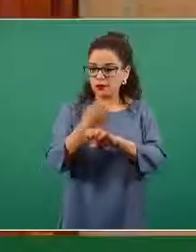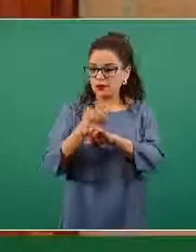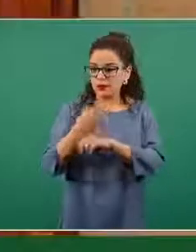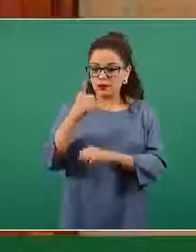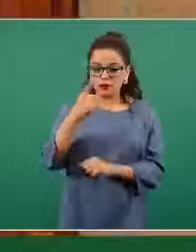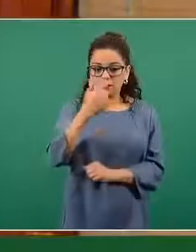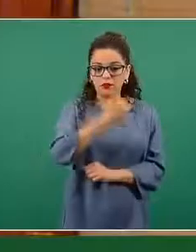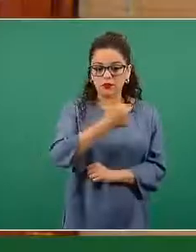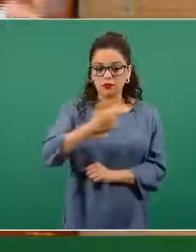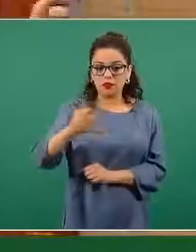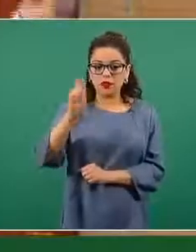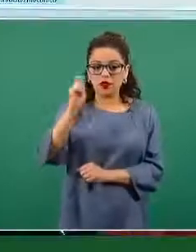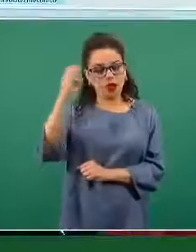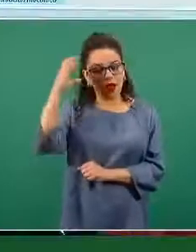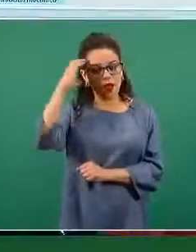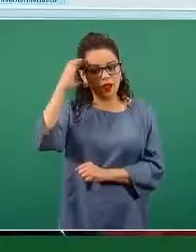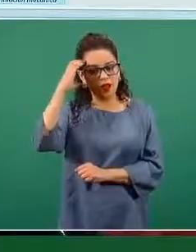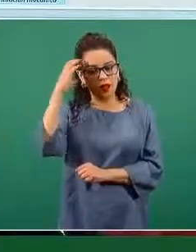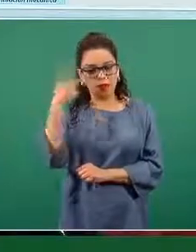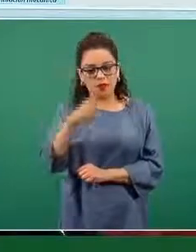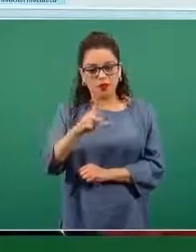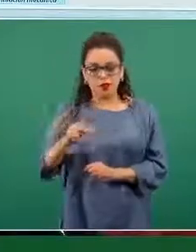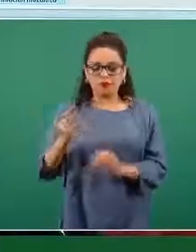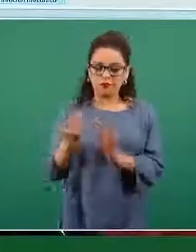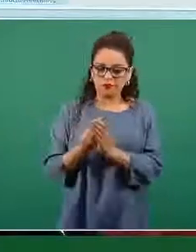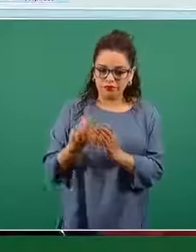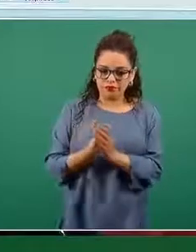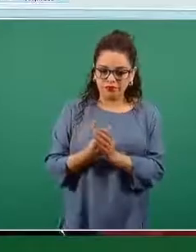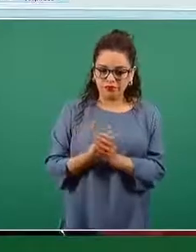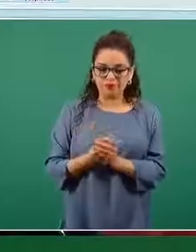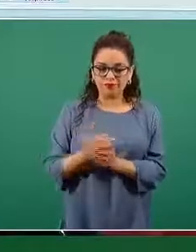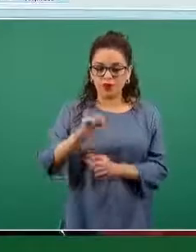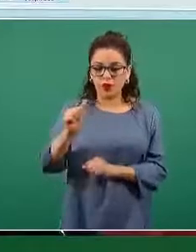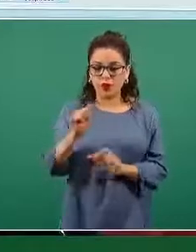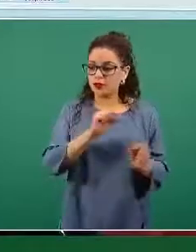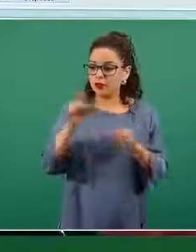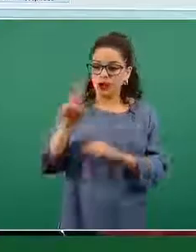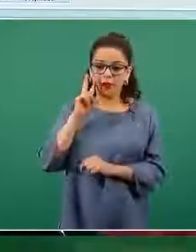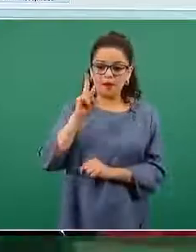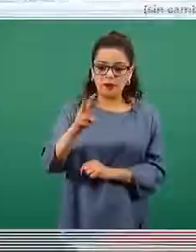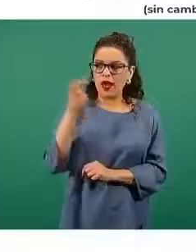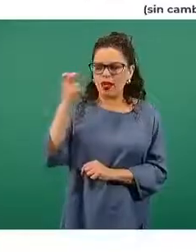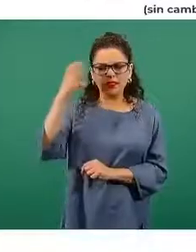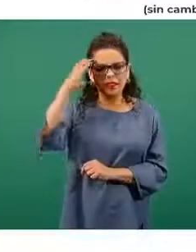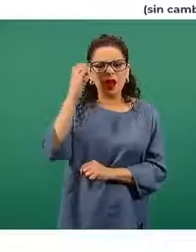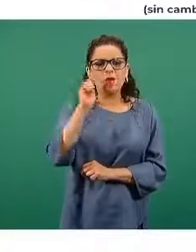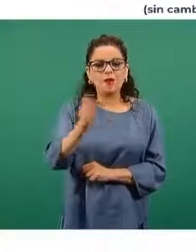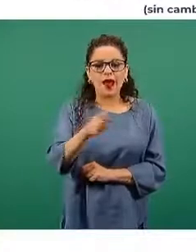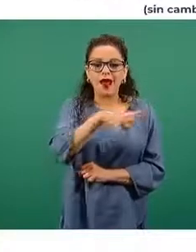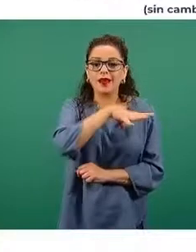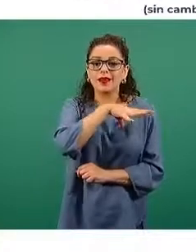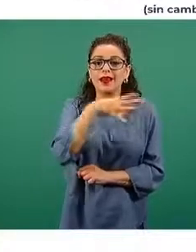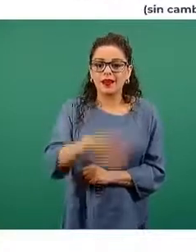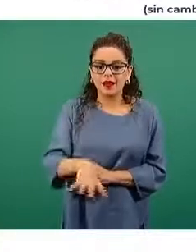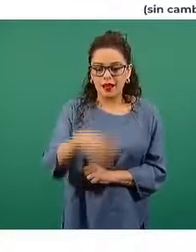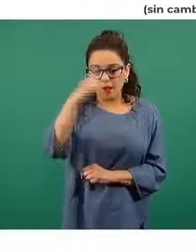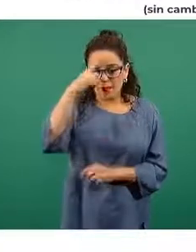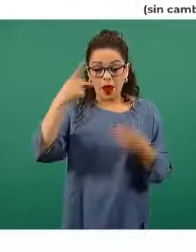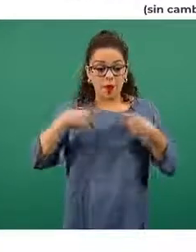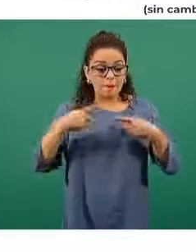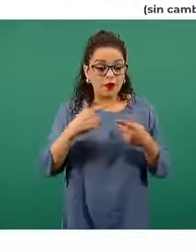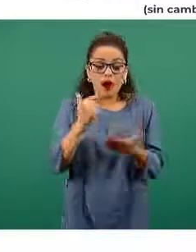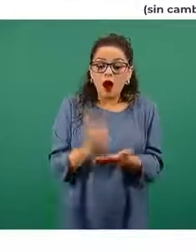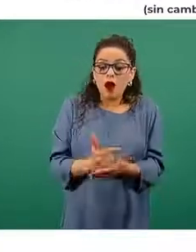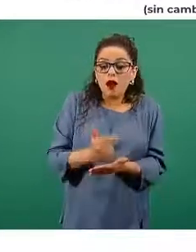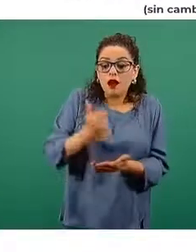uno de los tipos de camas. Si vemos la siguiente diapositiva, empezamos con las camas generales para los pacientes graves o en